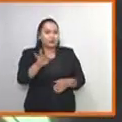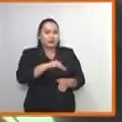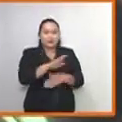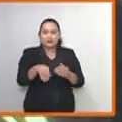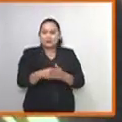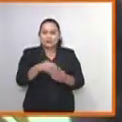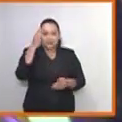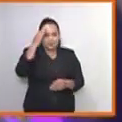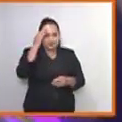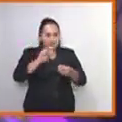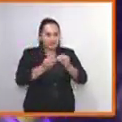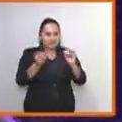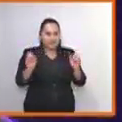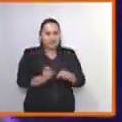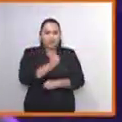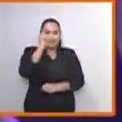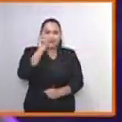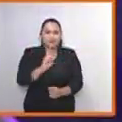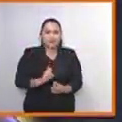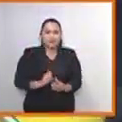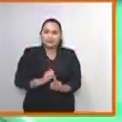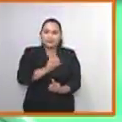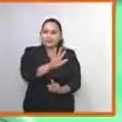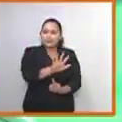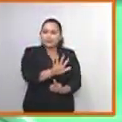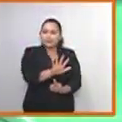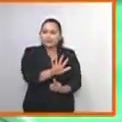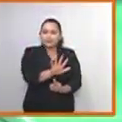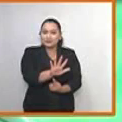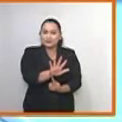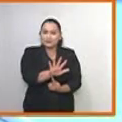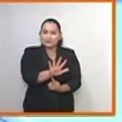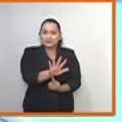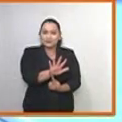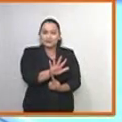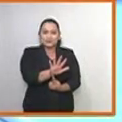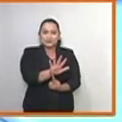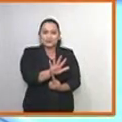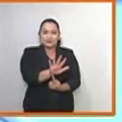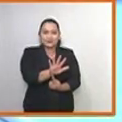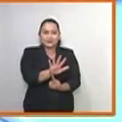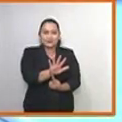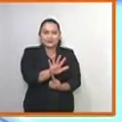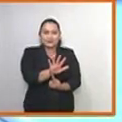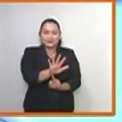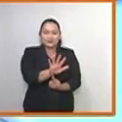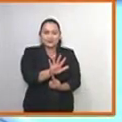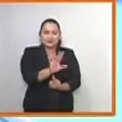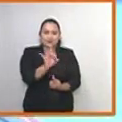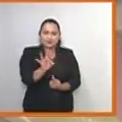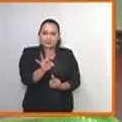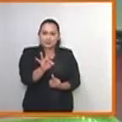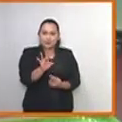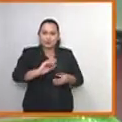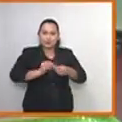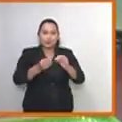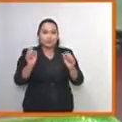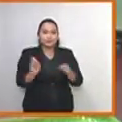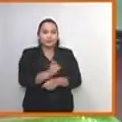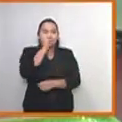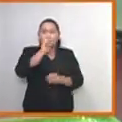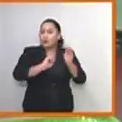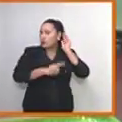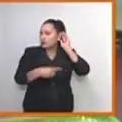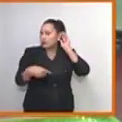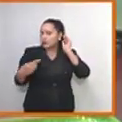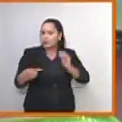El primer dígito, este es el 5, segundo dígito, atentos, porque este es el 8. El número ganador para la